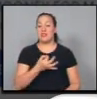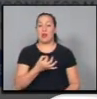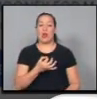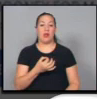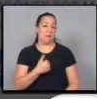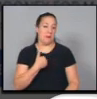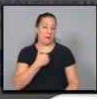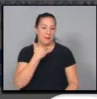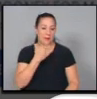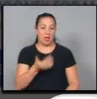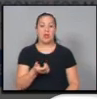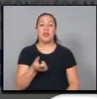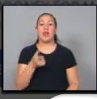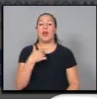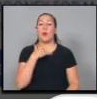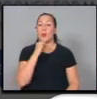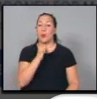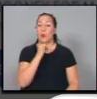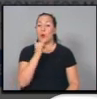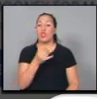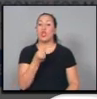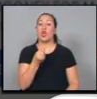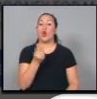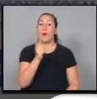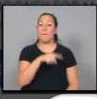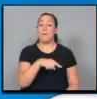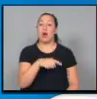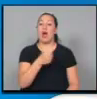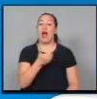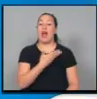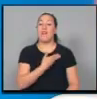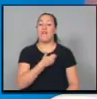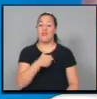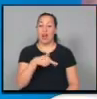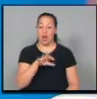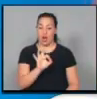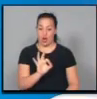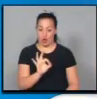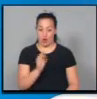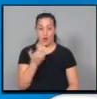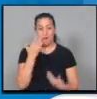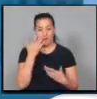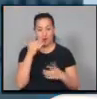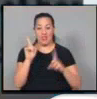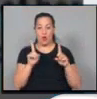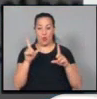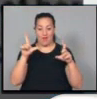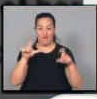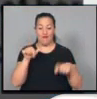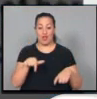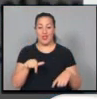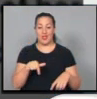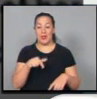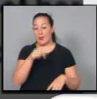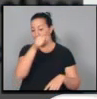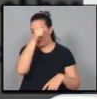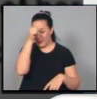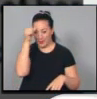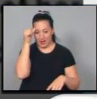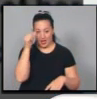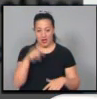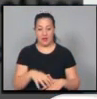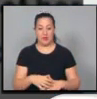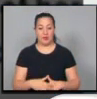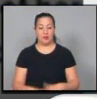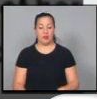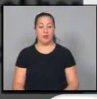no importa. Mientras les cuento cómo reaccionó Graciela a todo esto, les voy pasando algunas de las fotos que publicó este verano Graciela, que